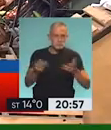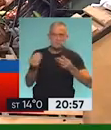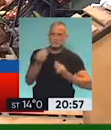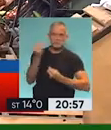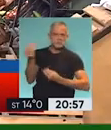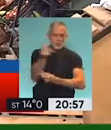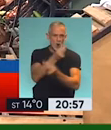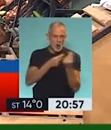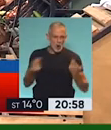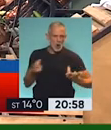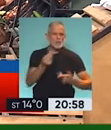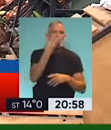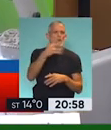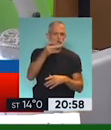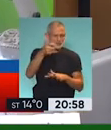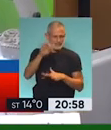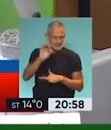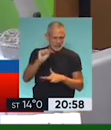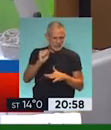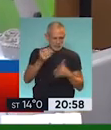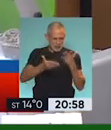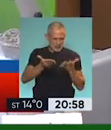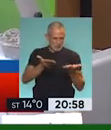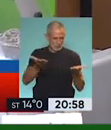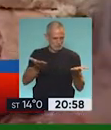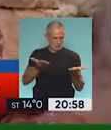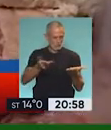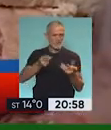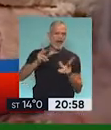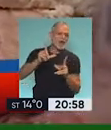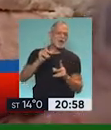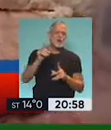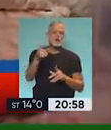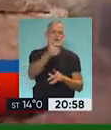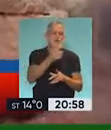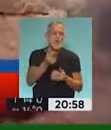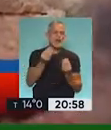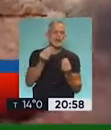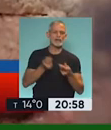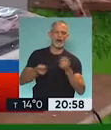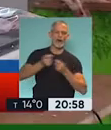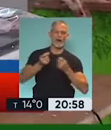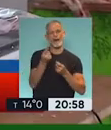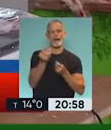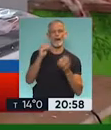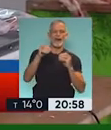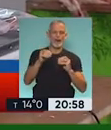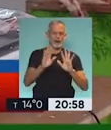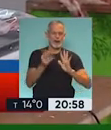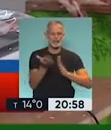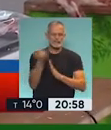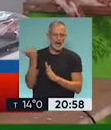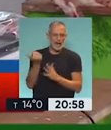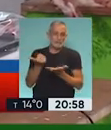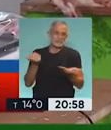diversificando. Hoy diría que hace varios años es muy común que la gente compre la misma cantidad de